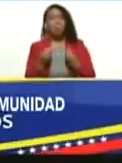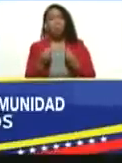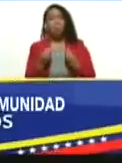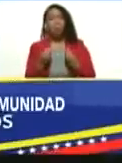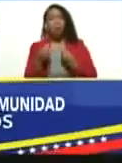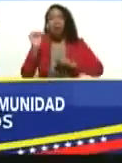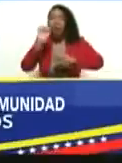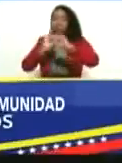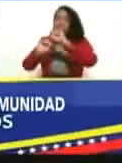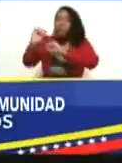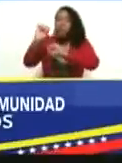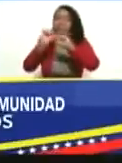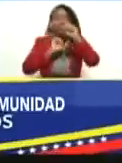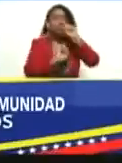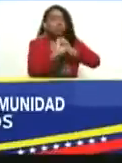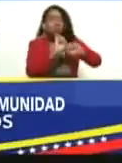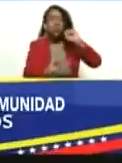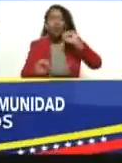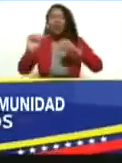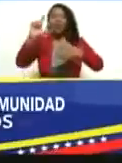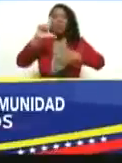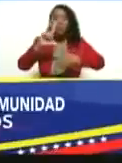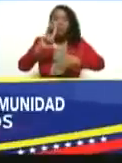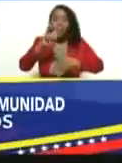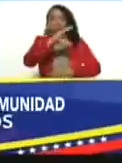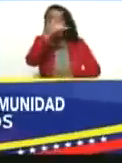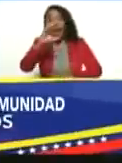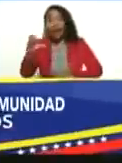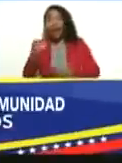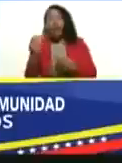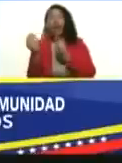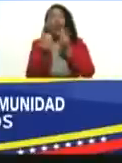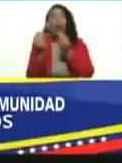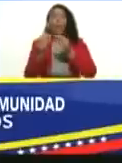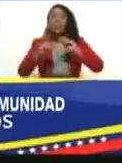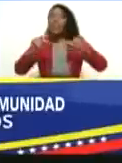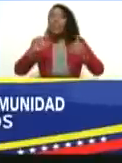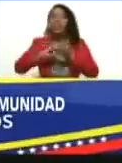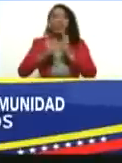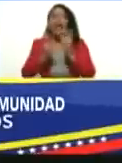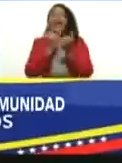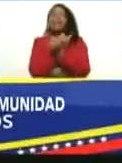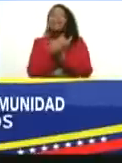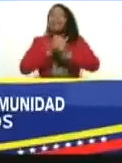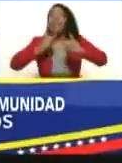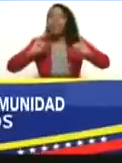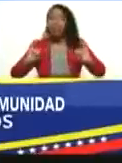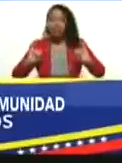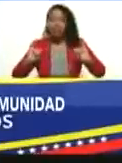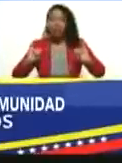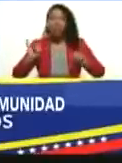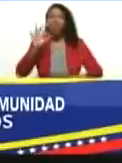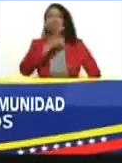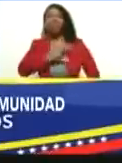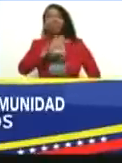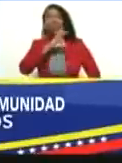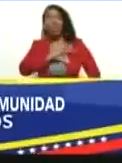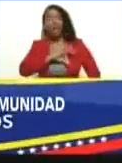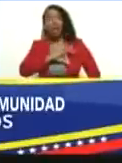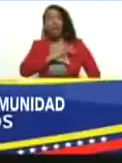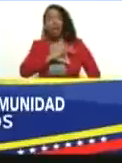defender América Latina y el Caribe como un territorio independiente soberano